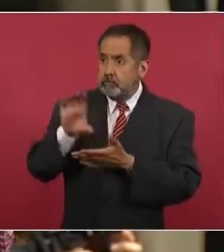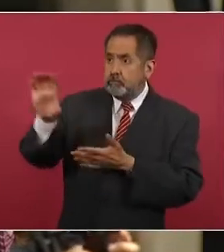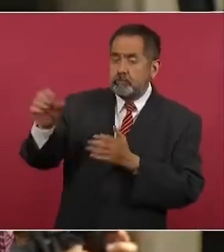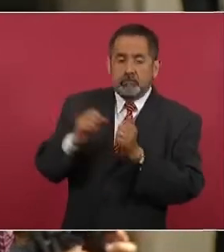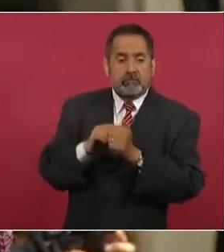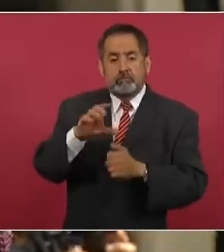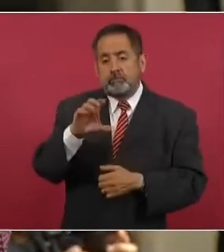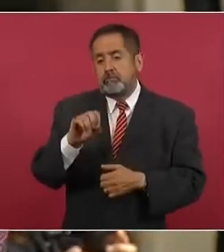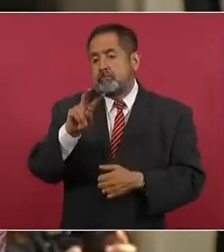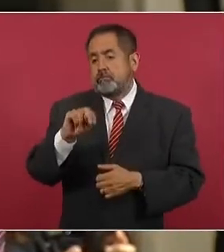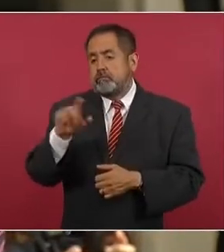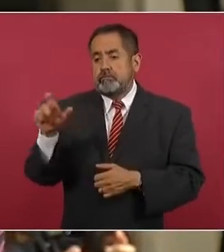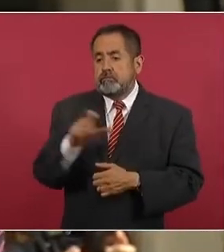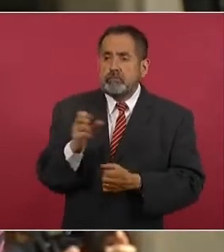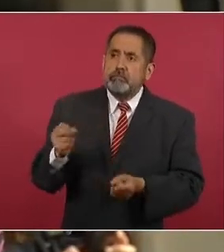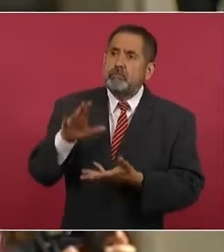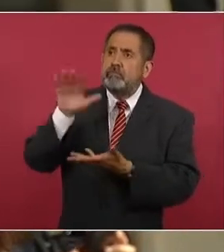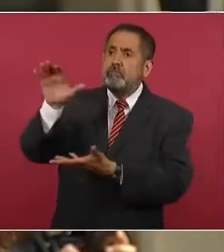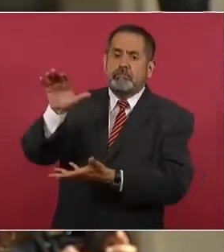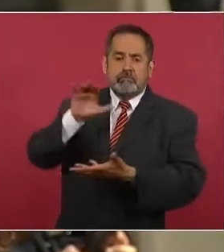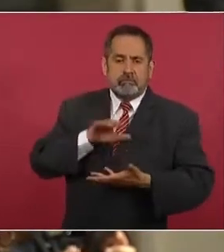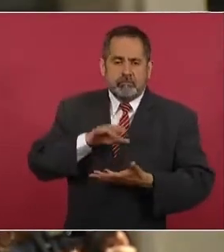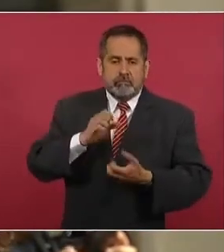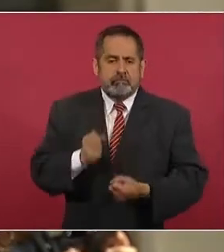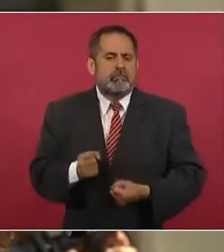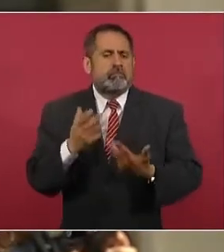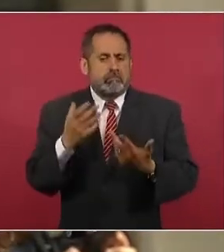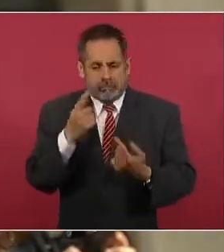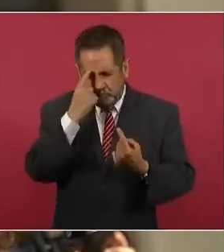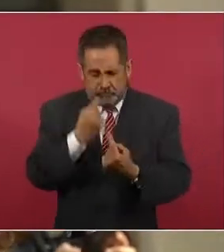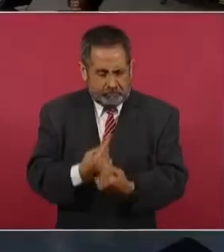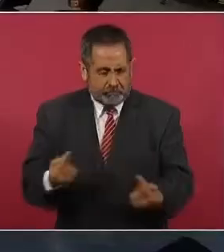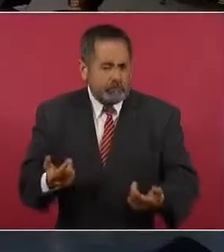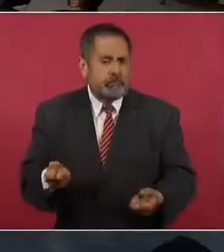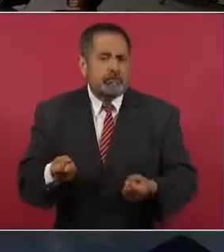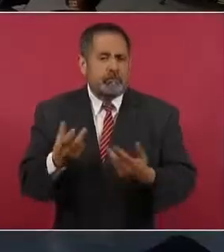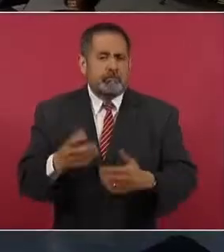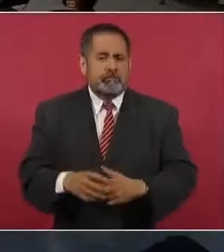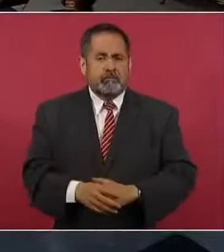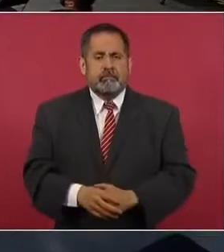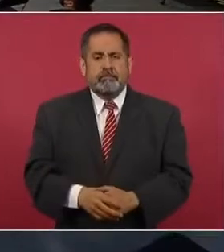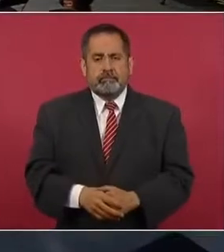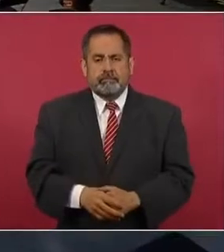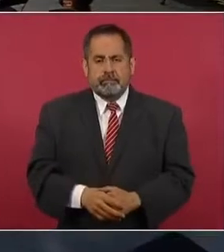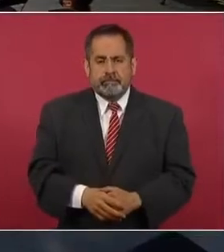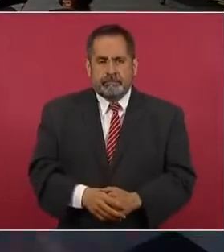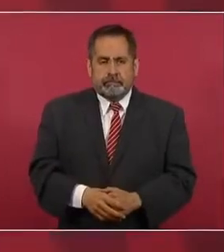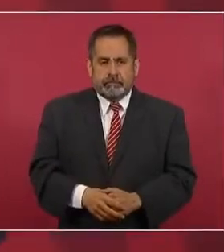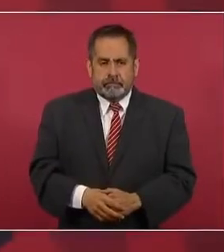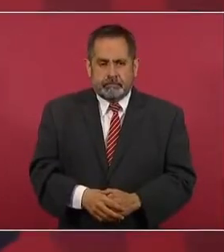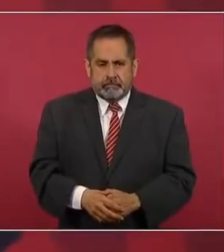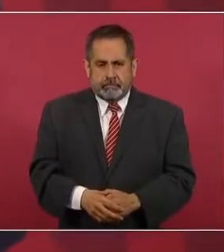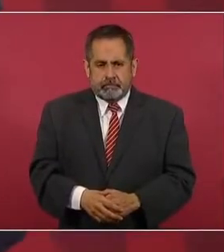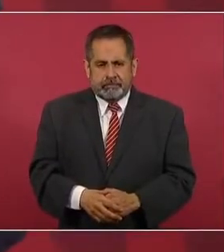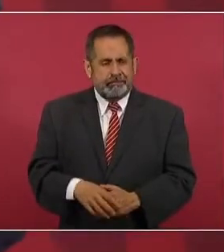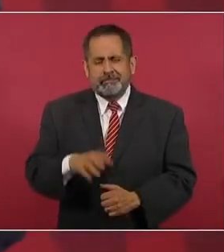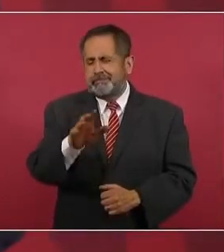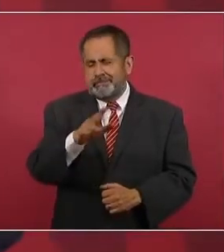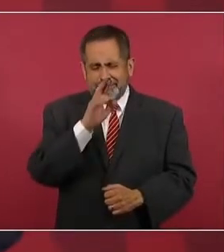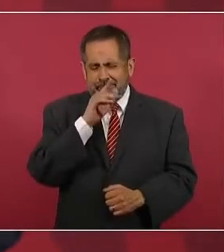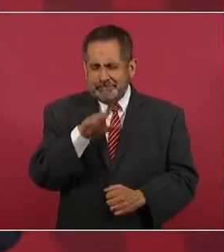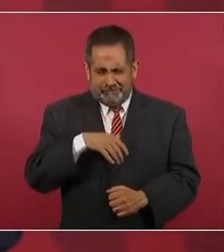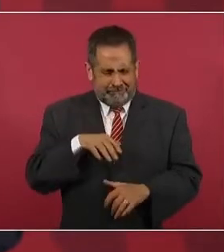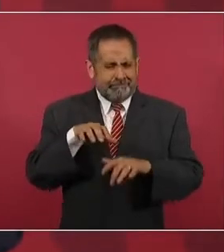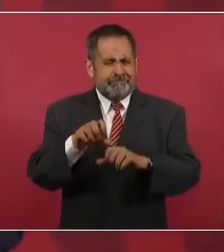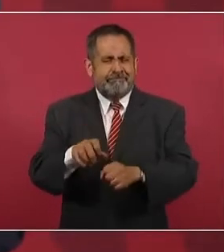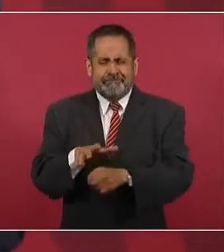dosis equivalen que se esperarían de esta vacuna? Pues nos alcanza